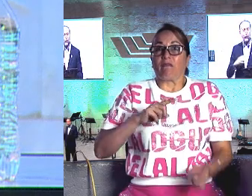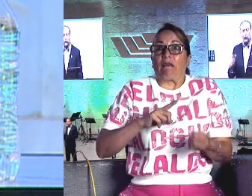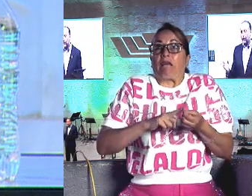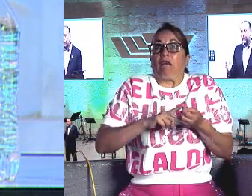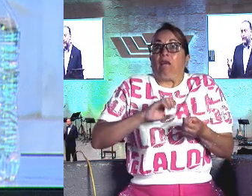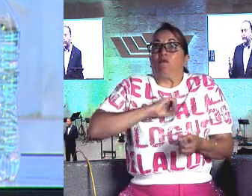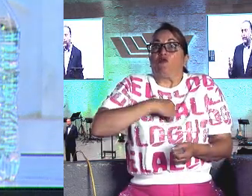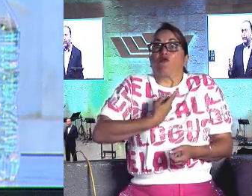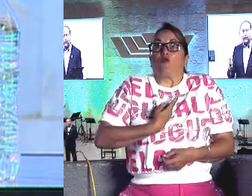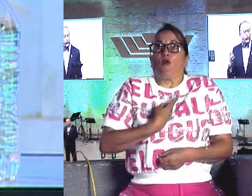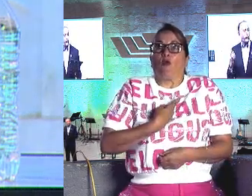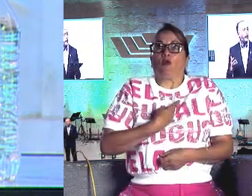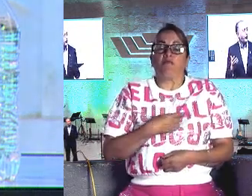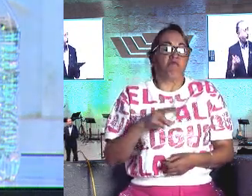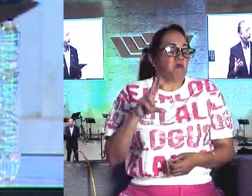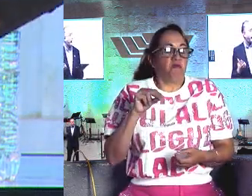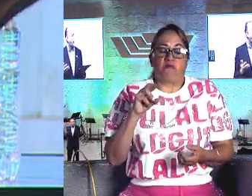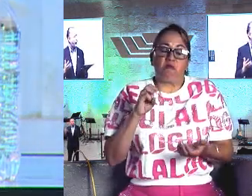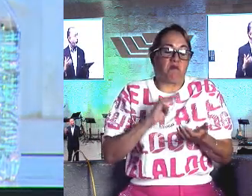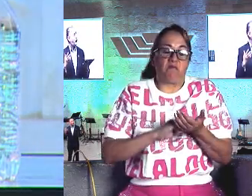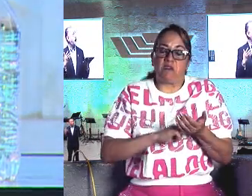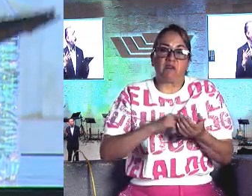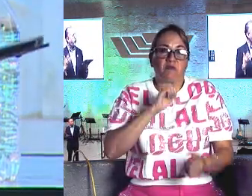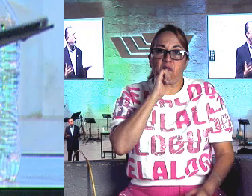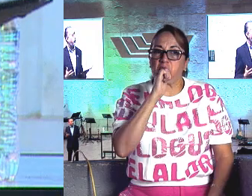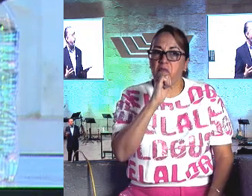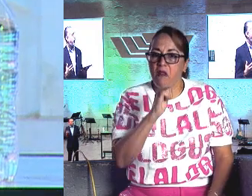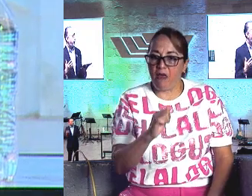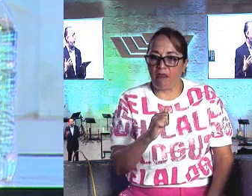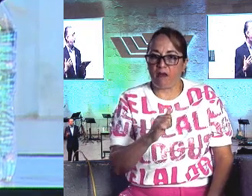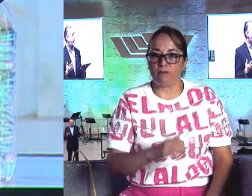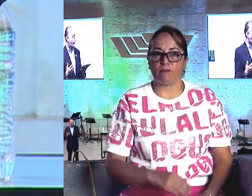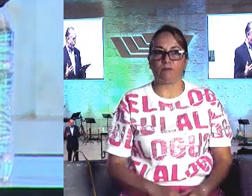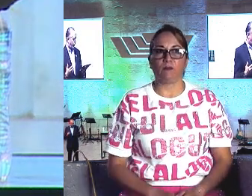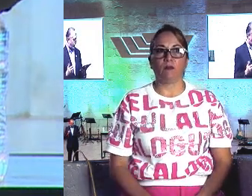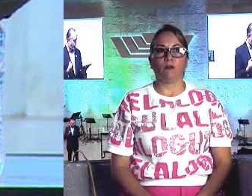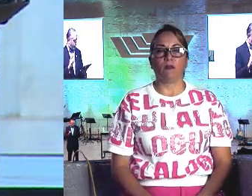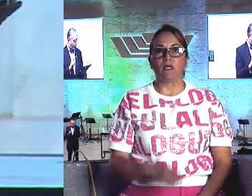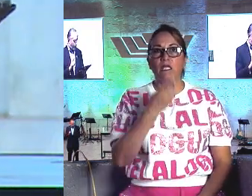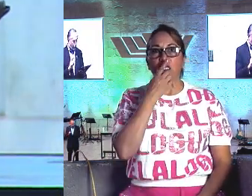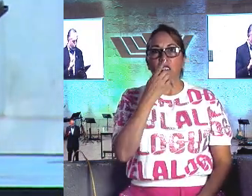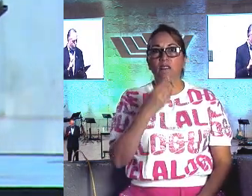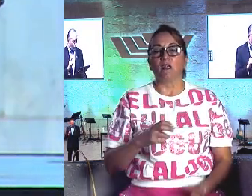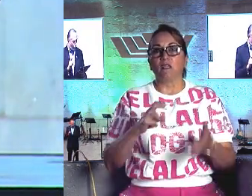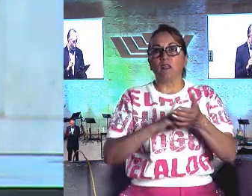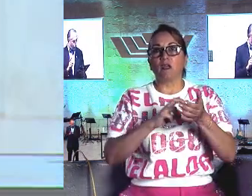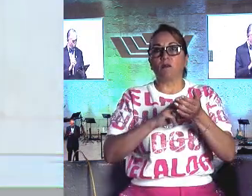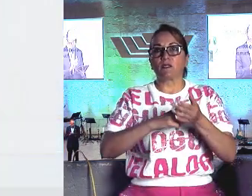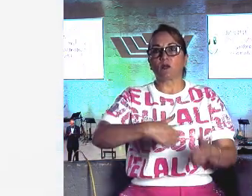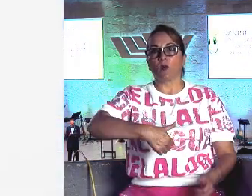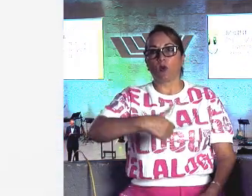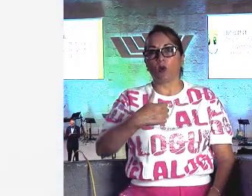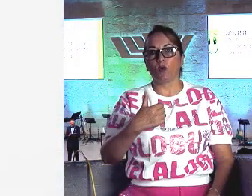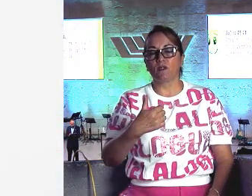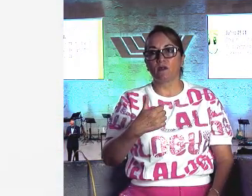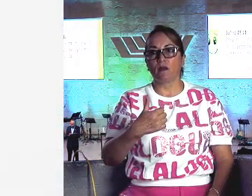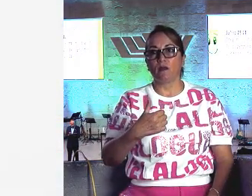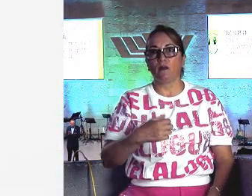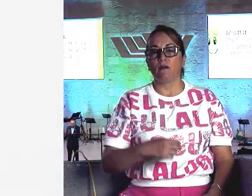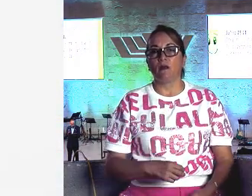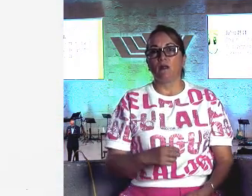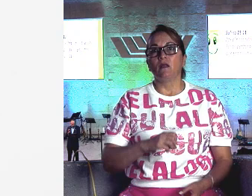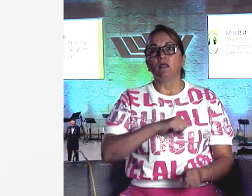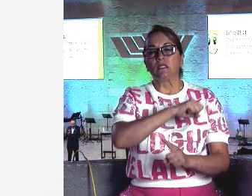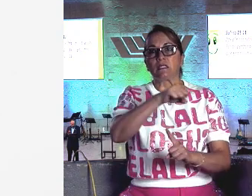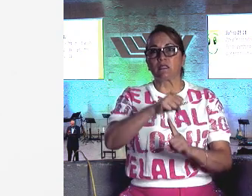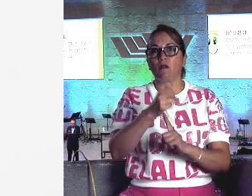merezco nada, y si vengo a ti, Señor, es por tu misericordia. Y en el versículo 11, ahí mismo en el Salmo 25,